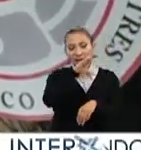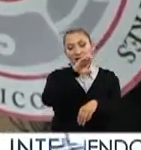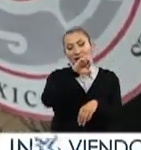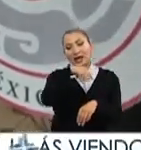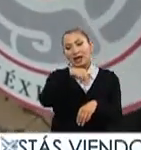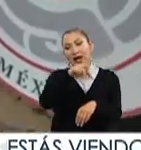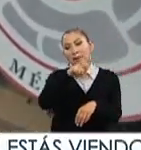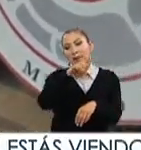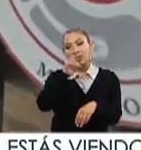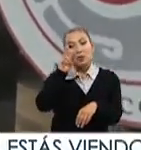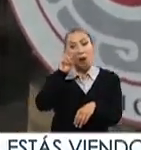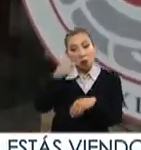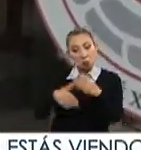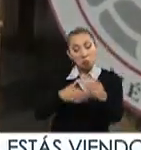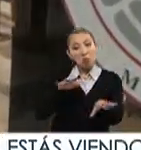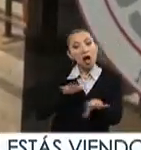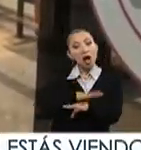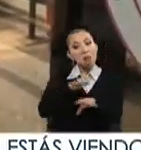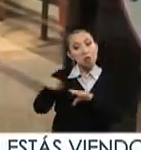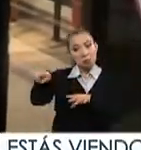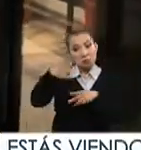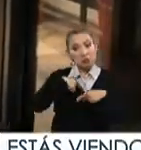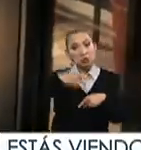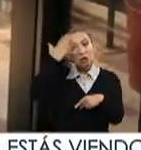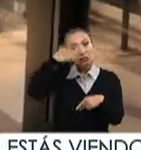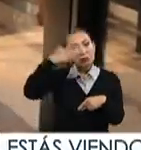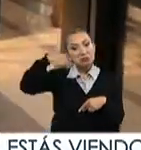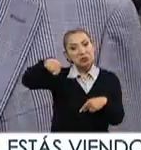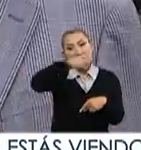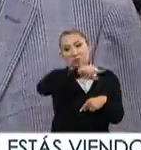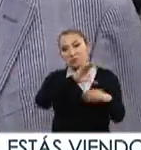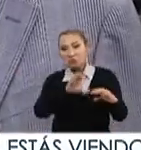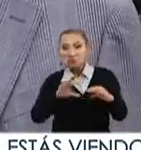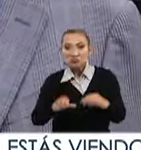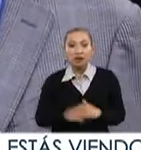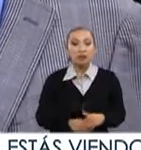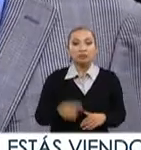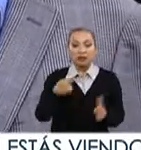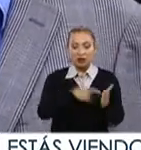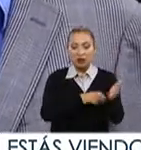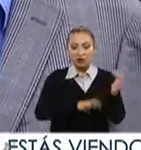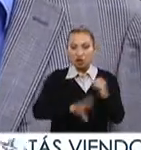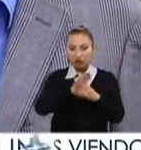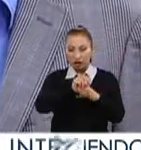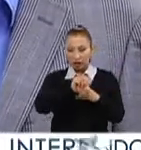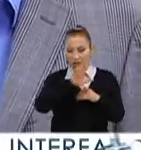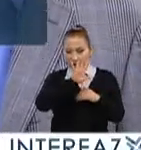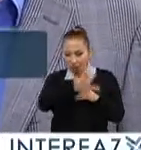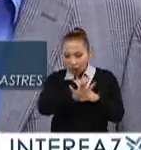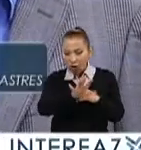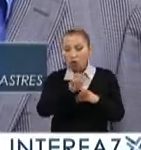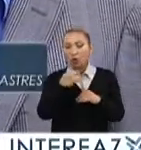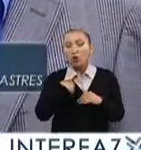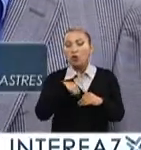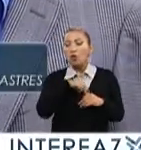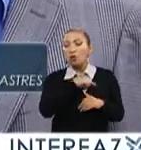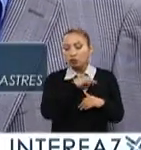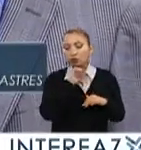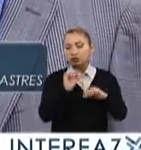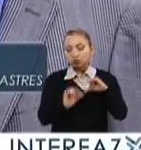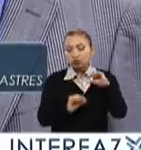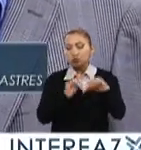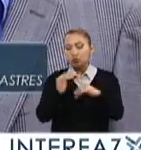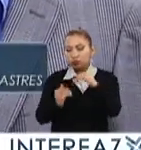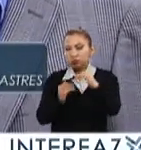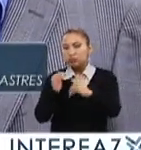CENAPRED ha notado cambios progresivos en la cultura de la protección civil. Desde el 85 hemos venido